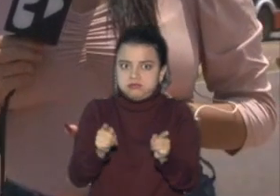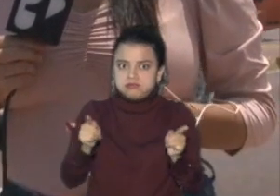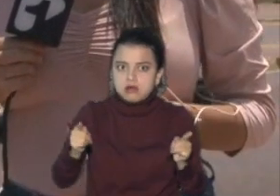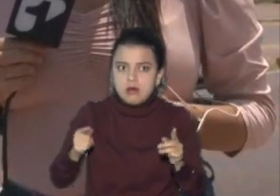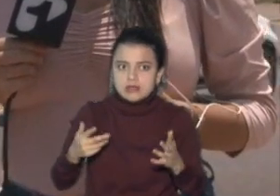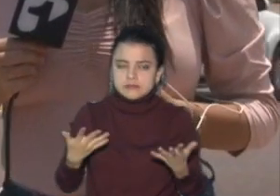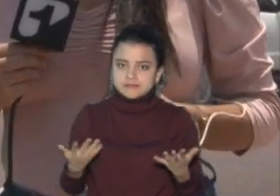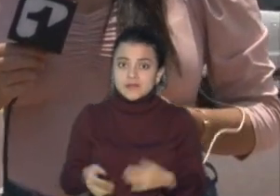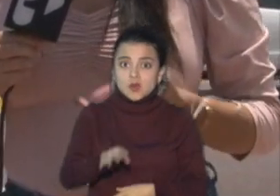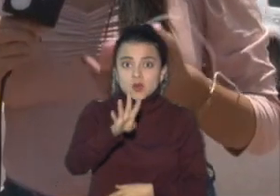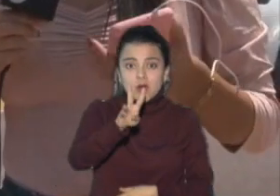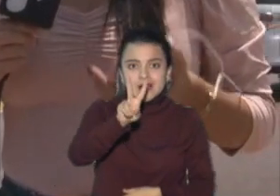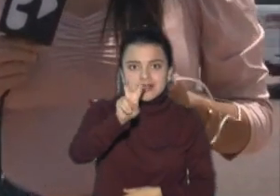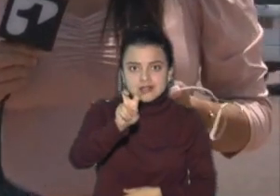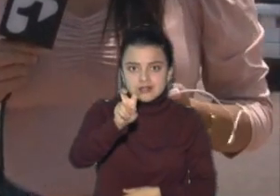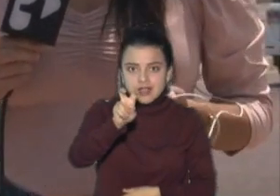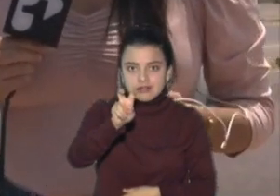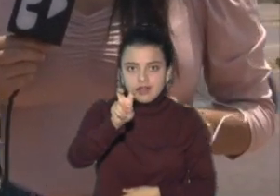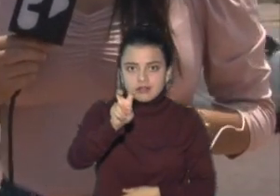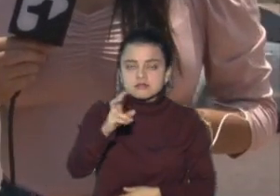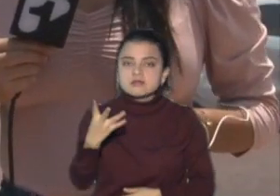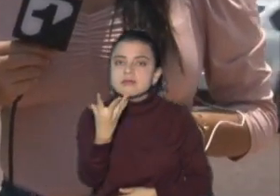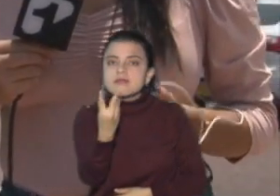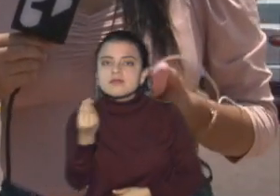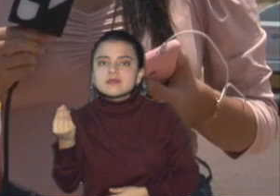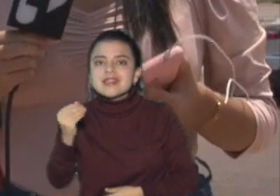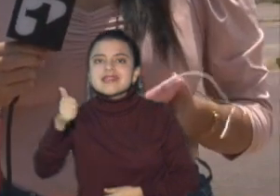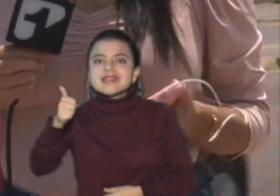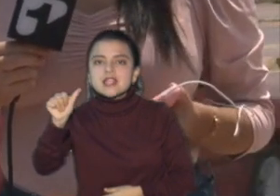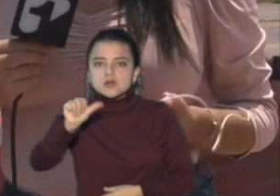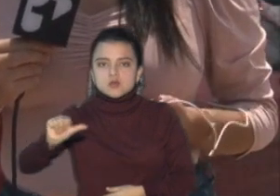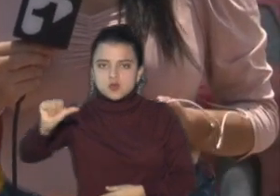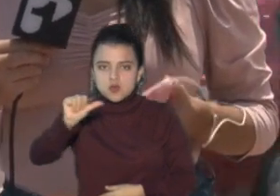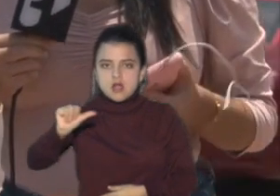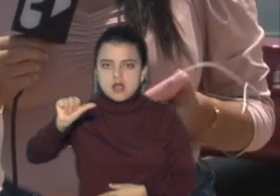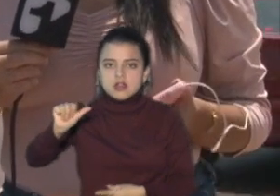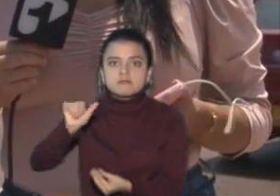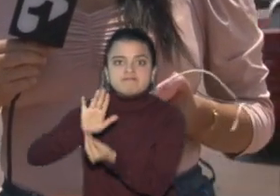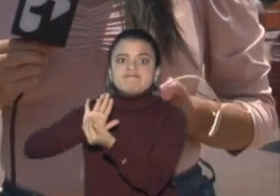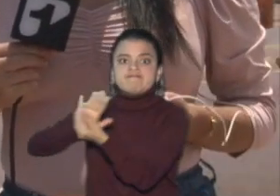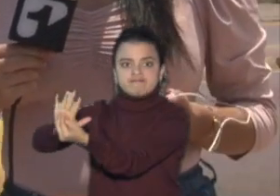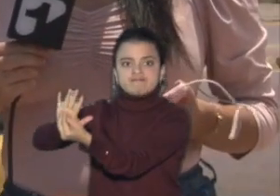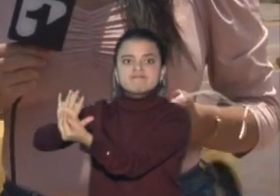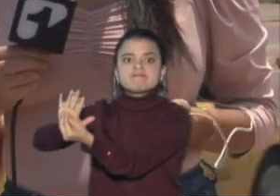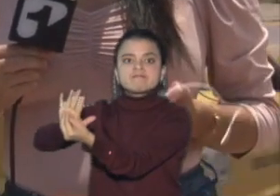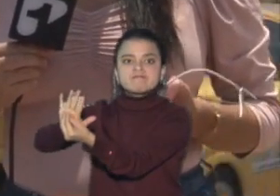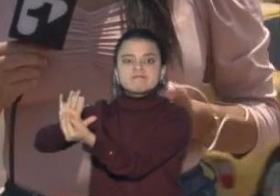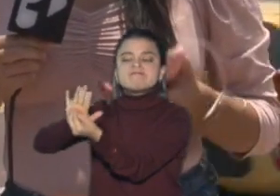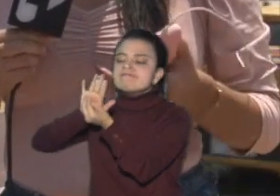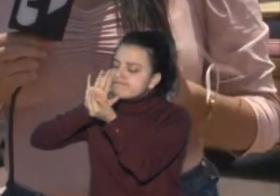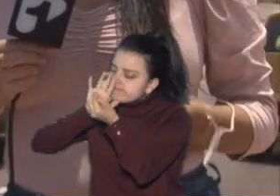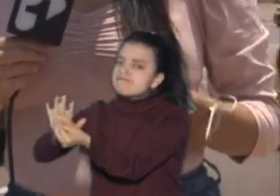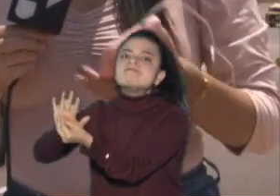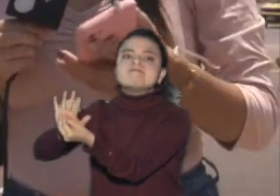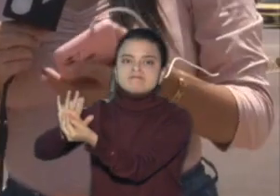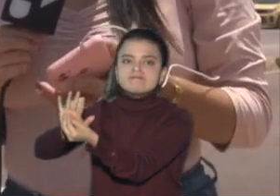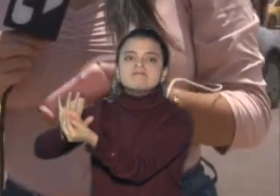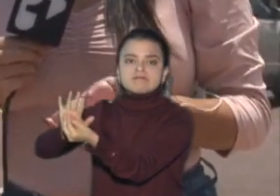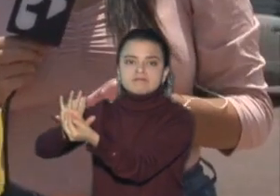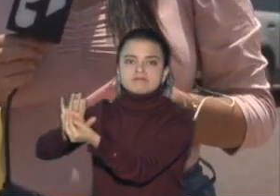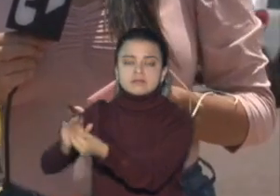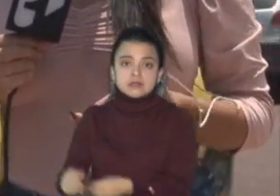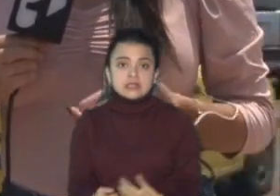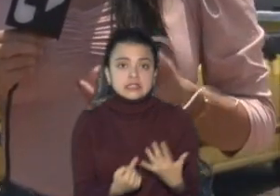líderes amenazados, 10 mujeres están desplazadas de manera forzosa en el casco urbano y